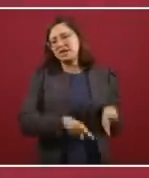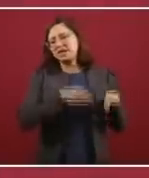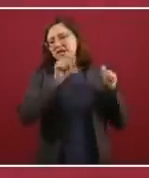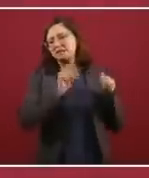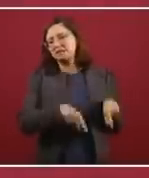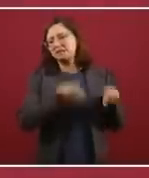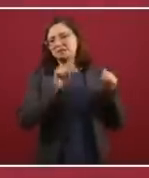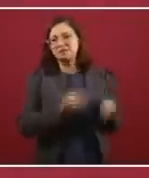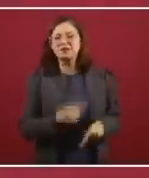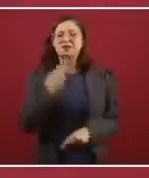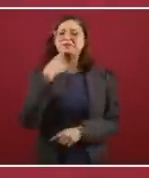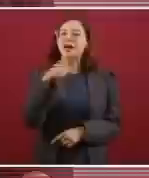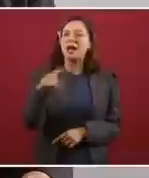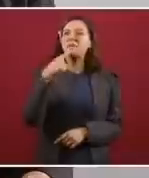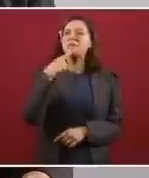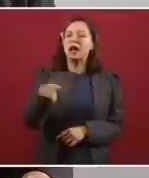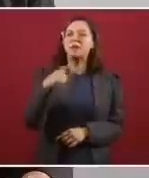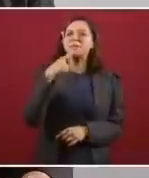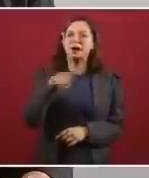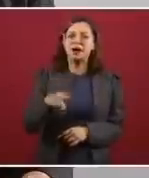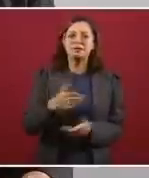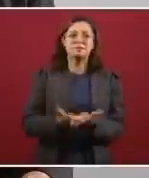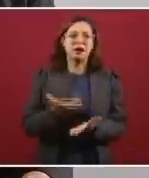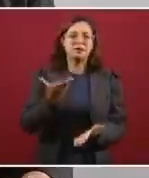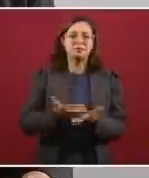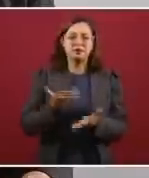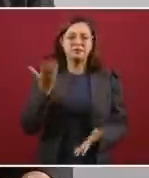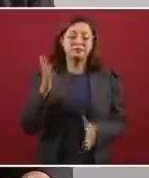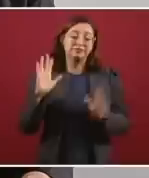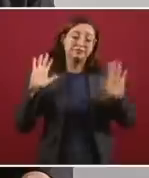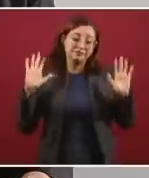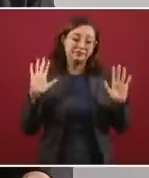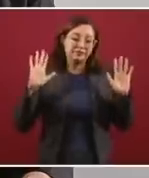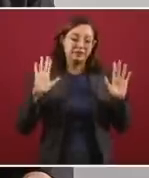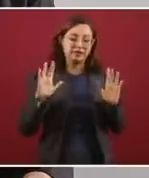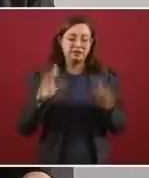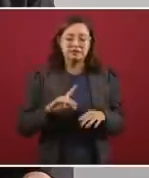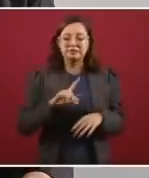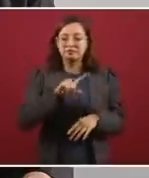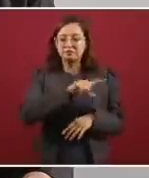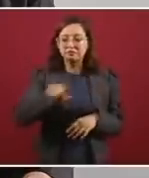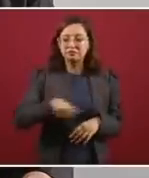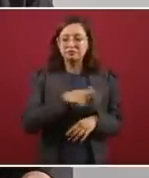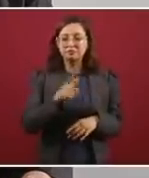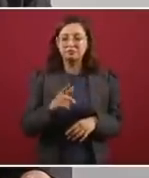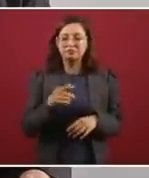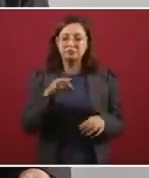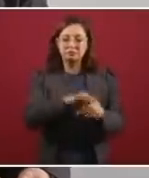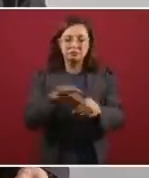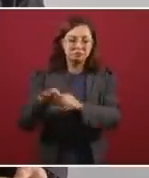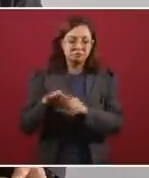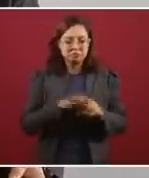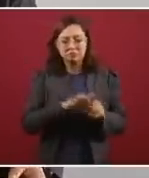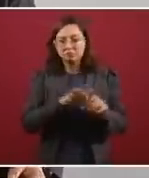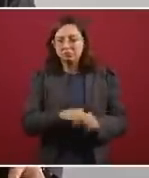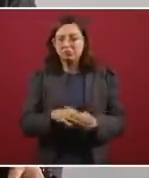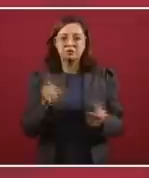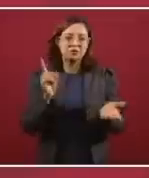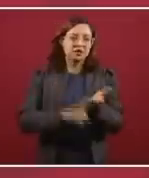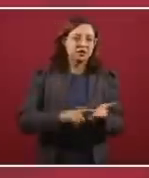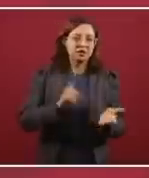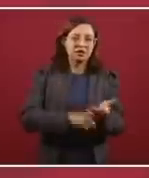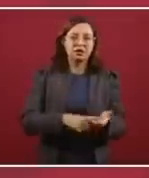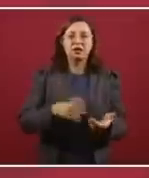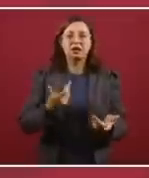levantando la mano o oprimiendo el botón, porque ya después se volvió electrónico, votando para